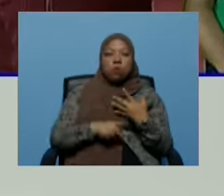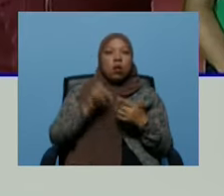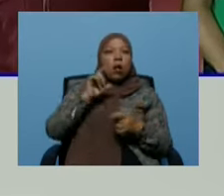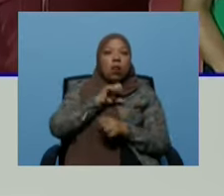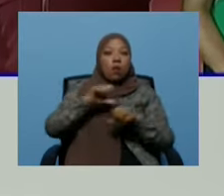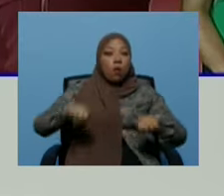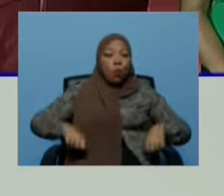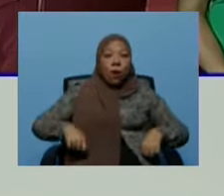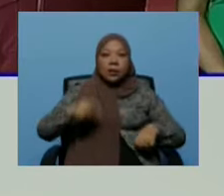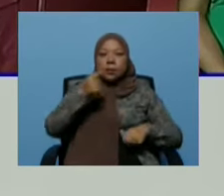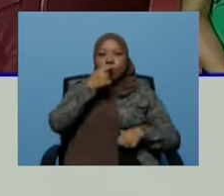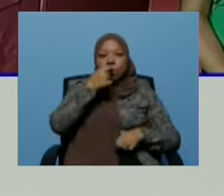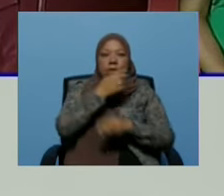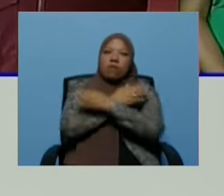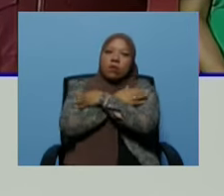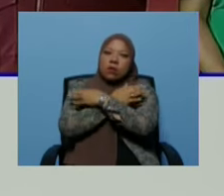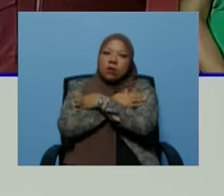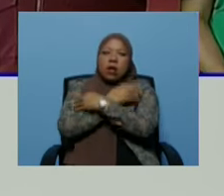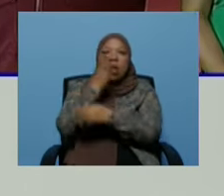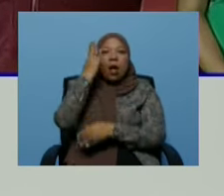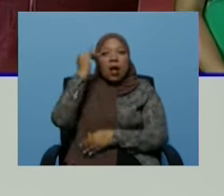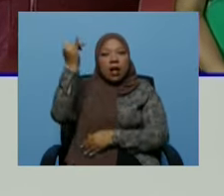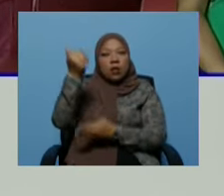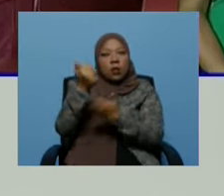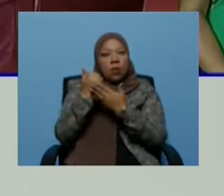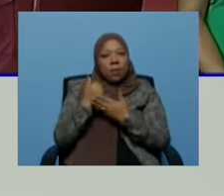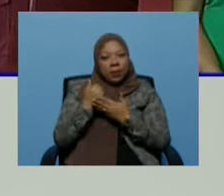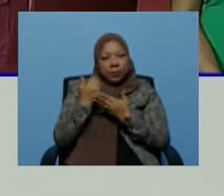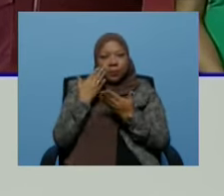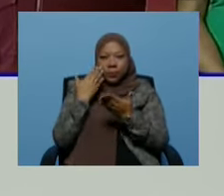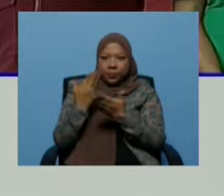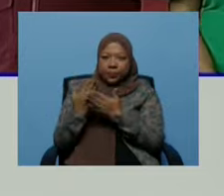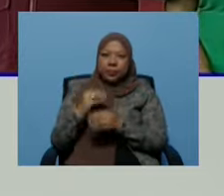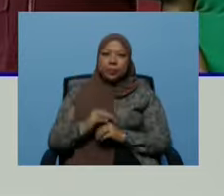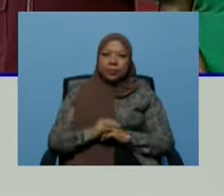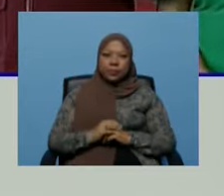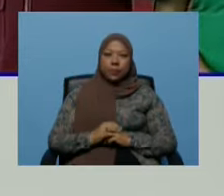del Pueblo. Los felicito, pues. Que Dios me los bendiga.